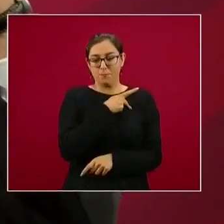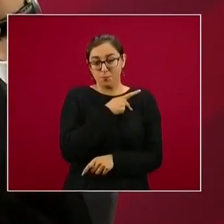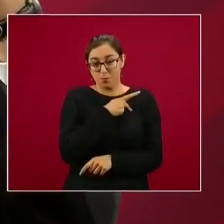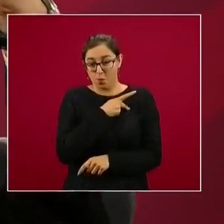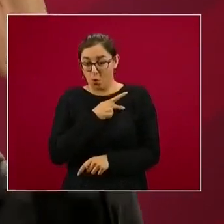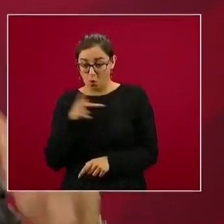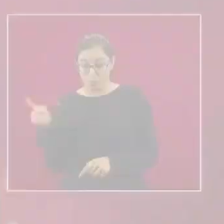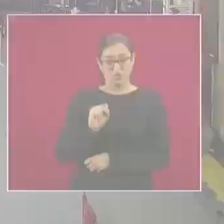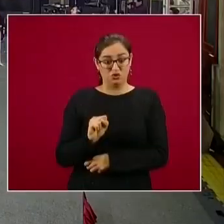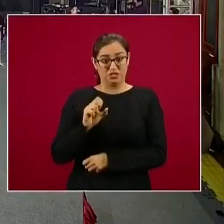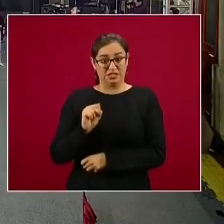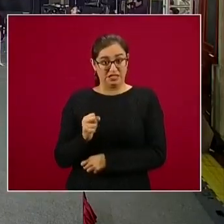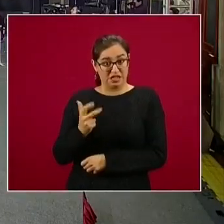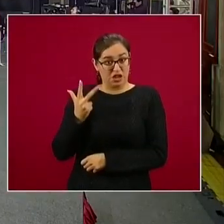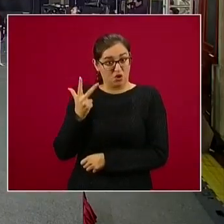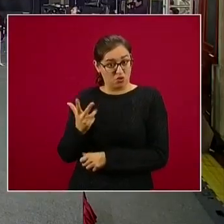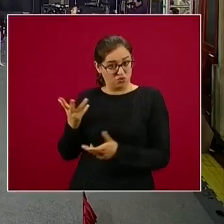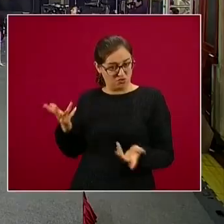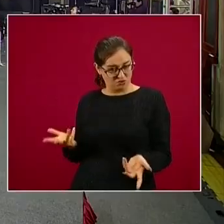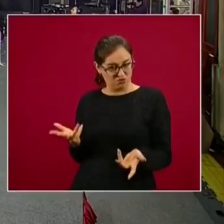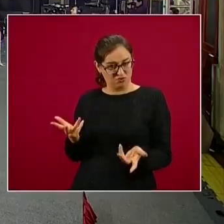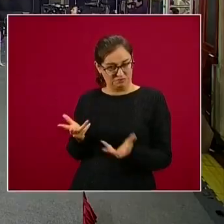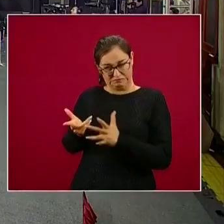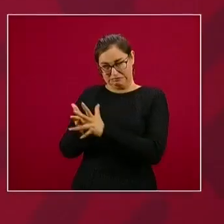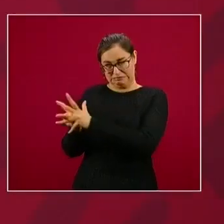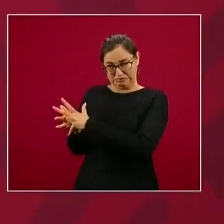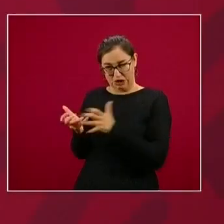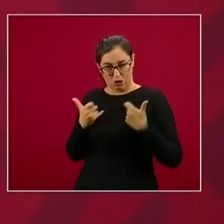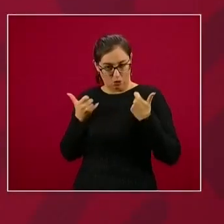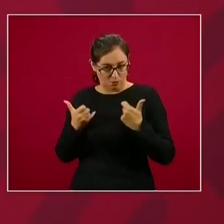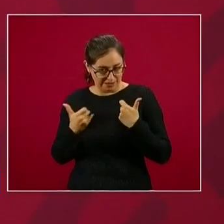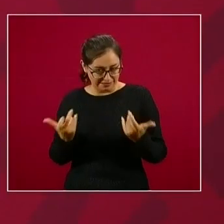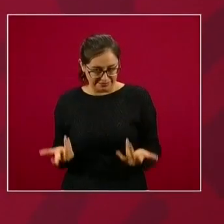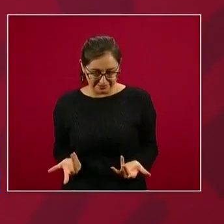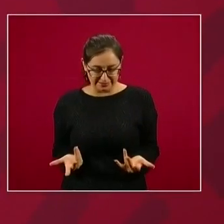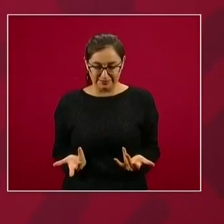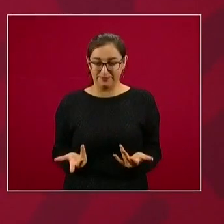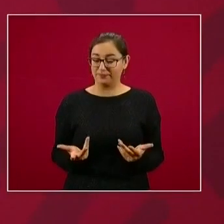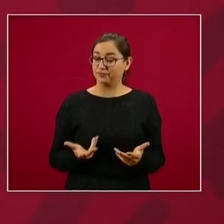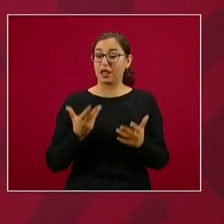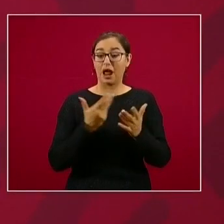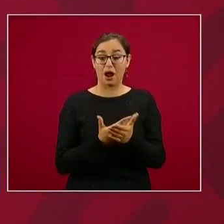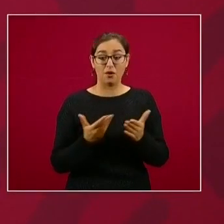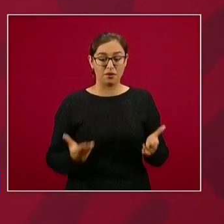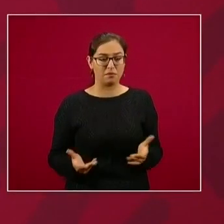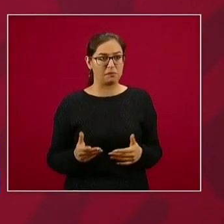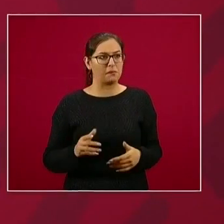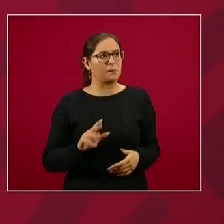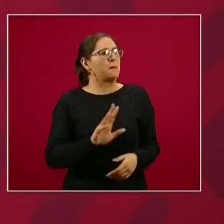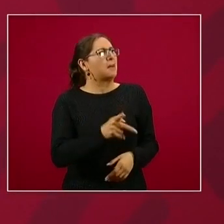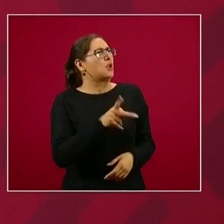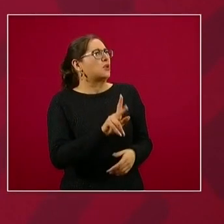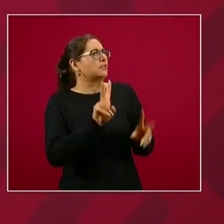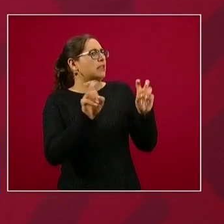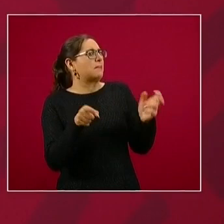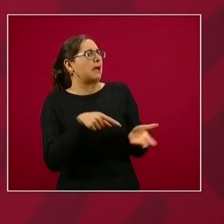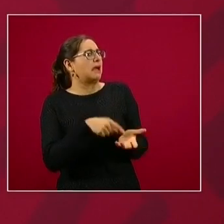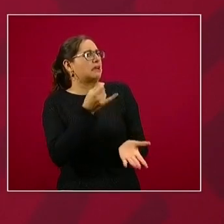respondió. Si existe esto en la miscelánea fiscal,